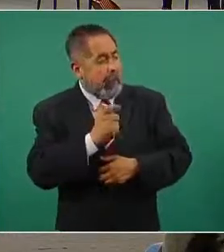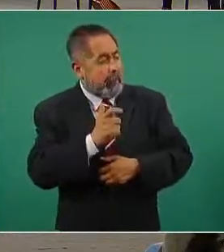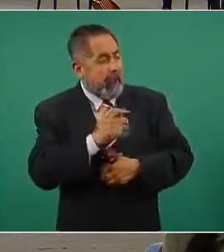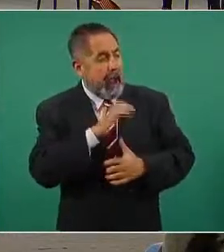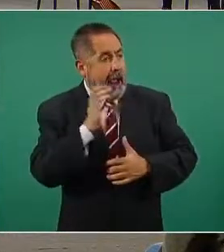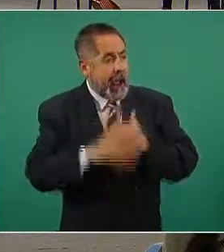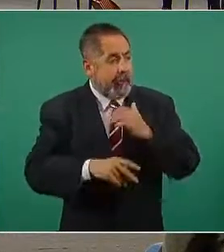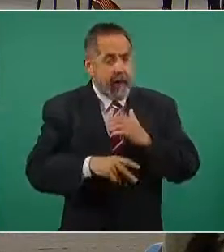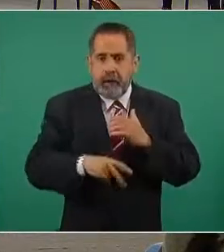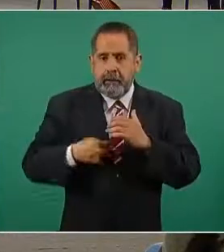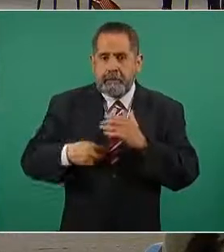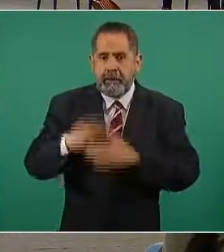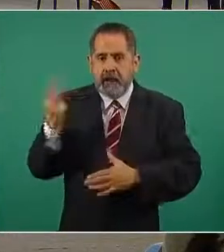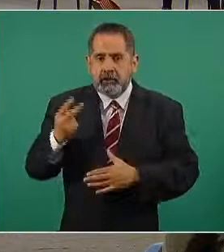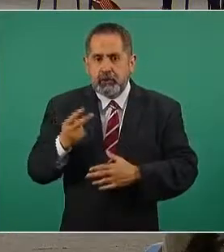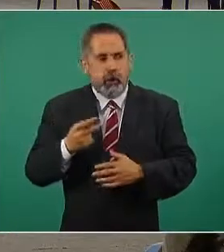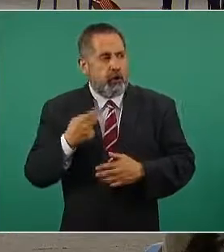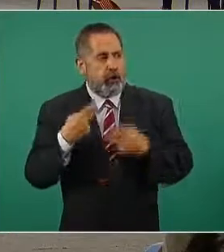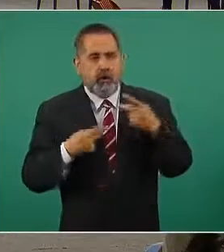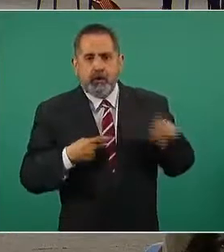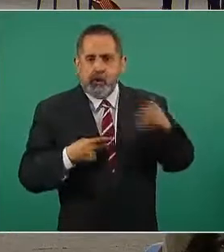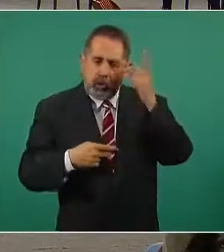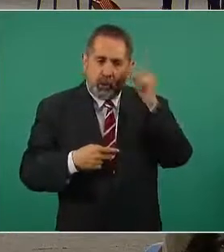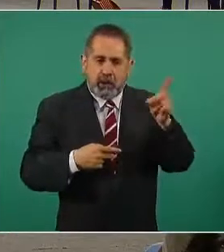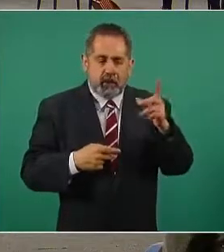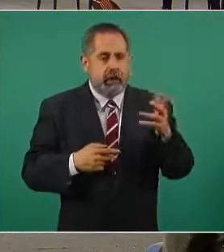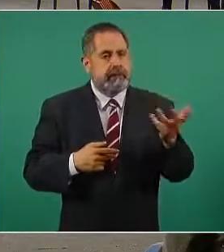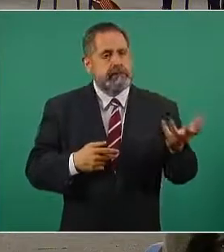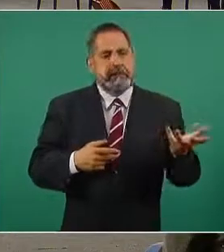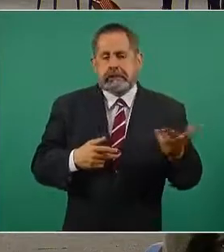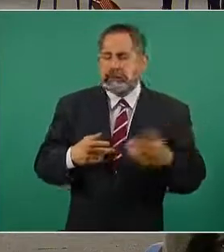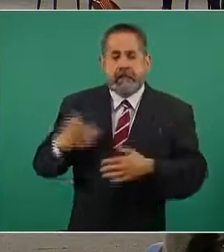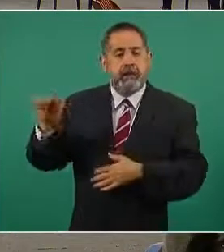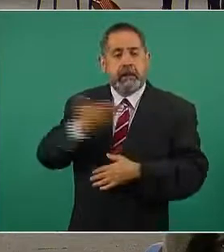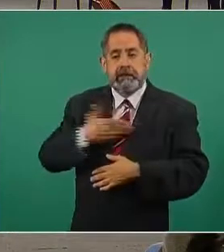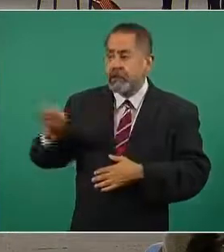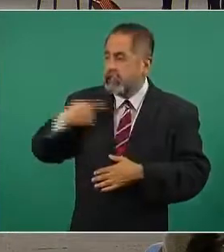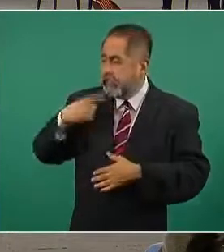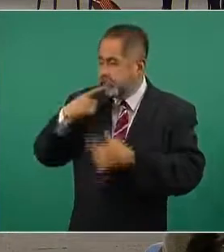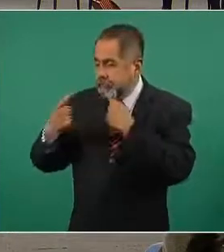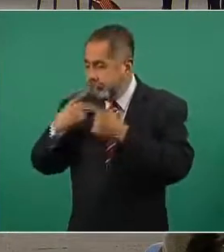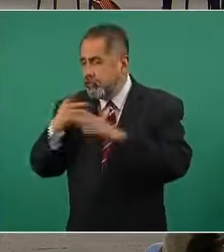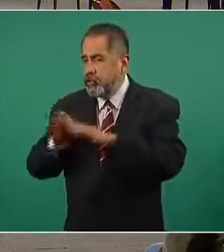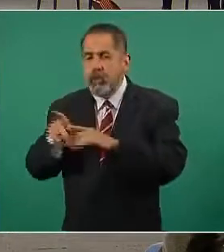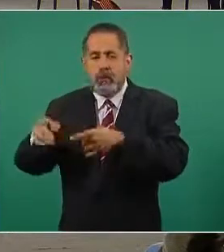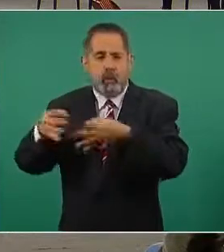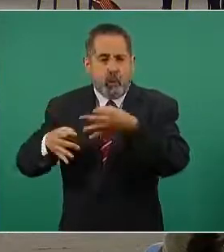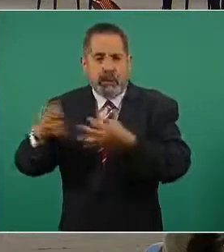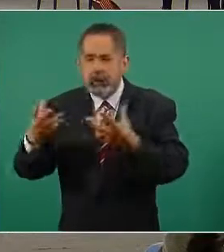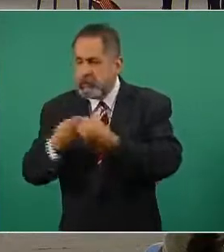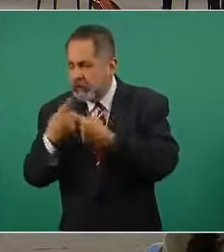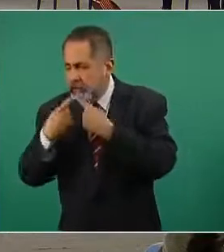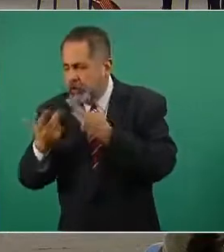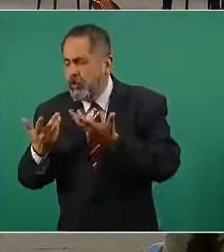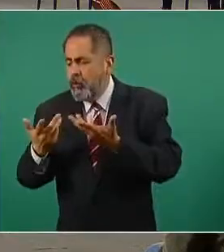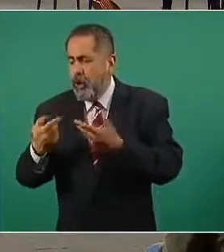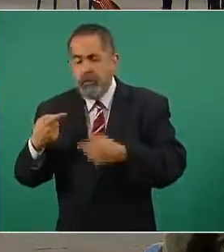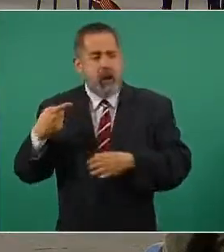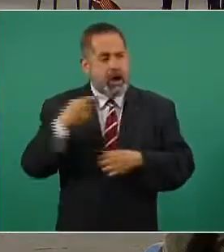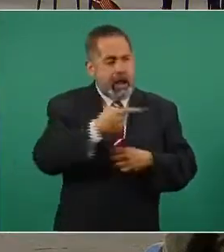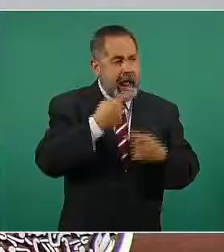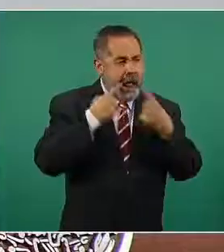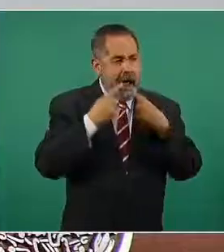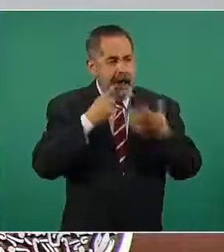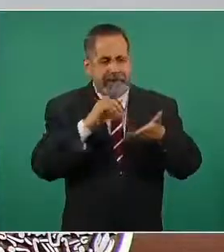nos instruyó tener junto con la Consejería Jurídica y con los prestadores de servicios para tratar los montos